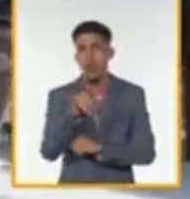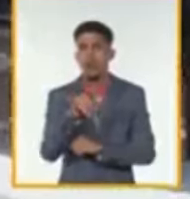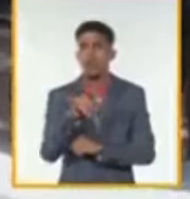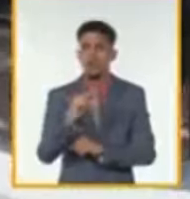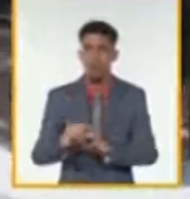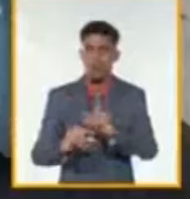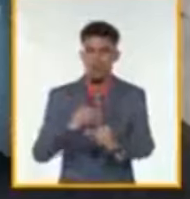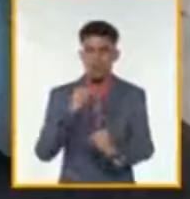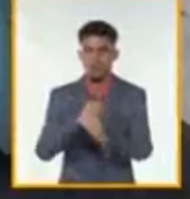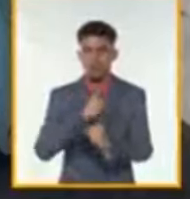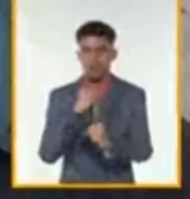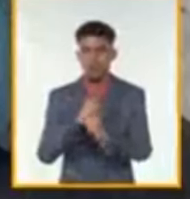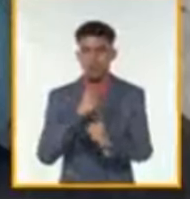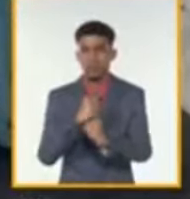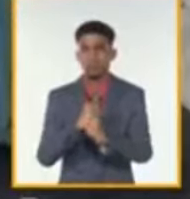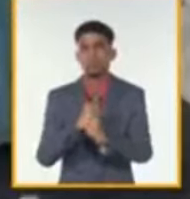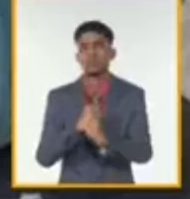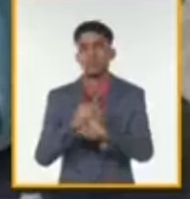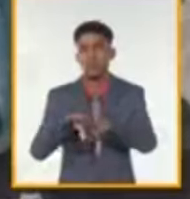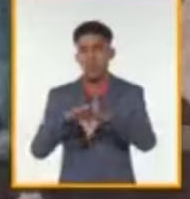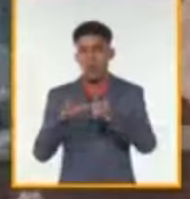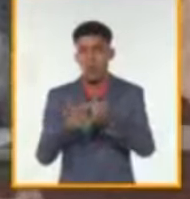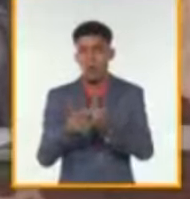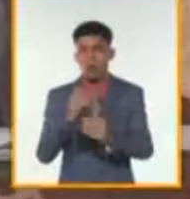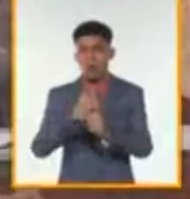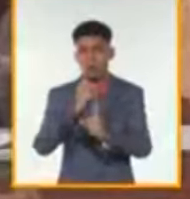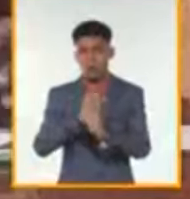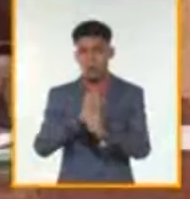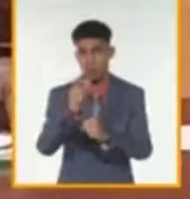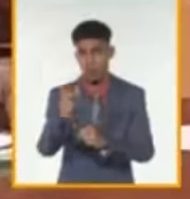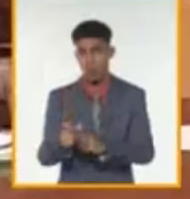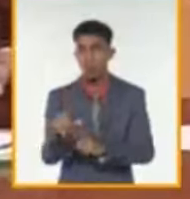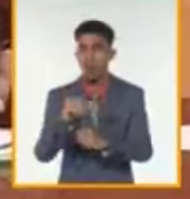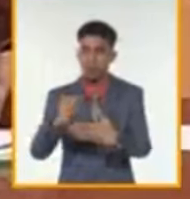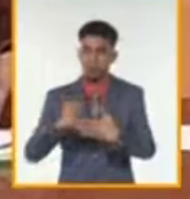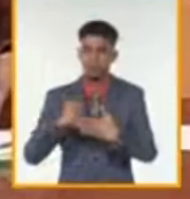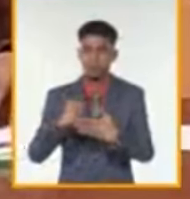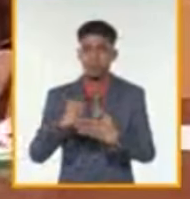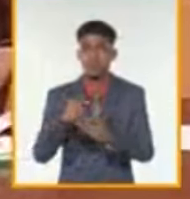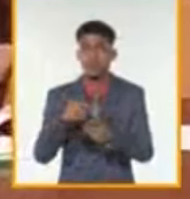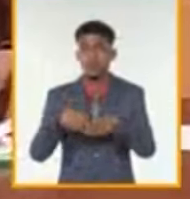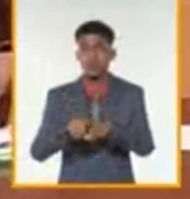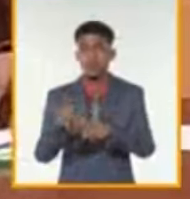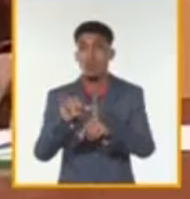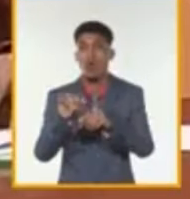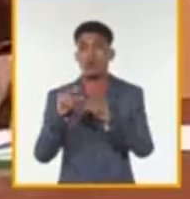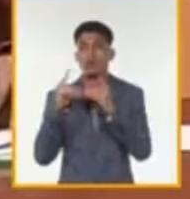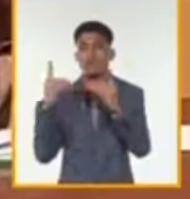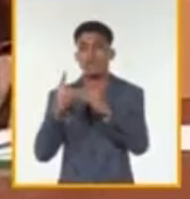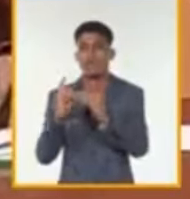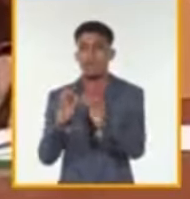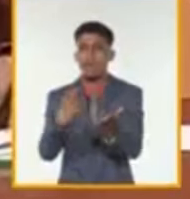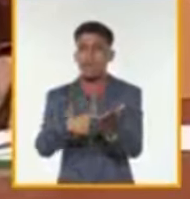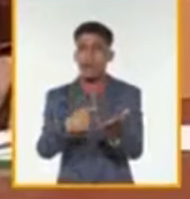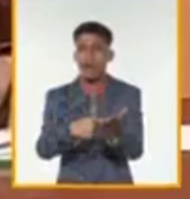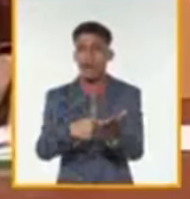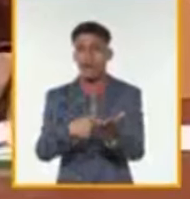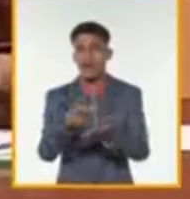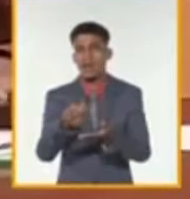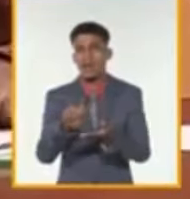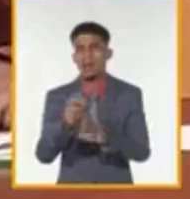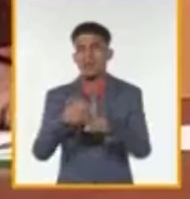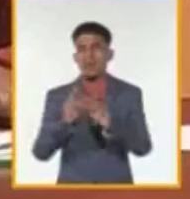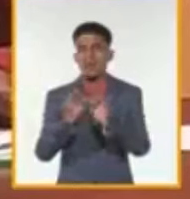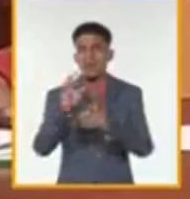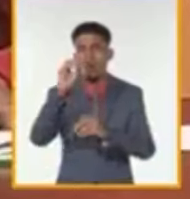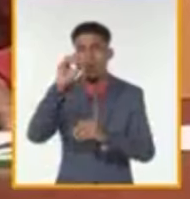eh aglutinando todos los factores que tiene que ver con esto acompañando la on en todo el ejercicio que que que tiene que ver con el tema de la recaudación que es